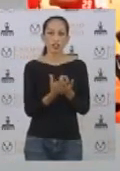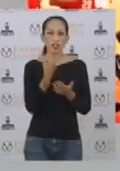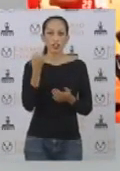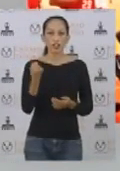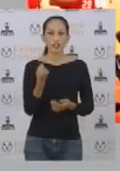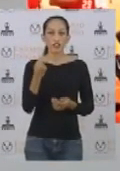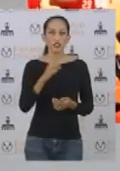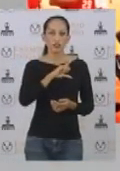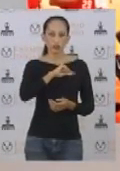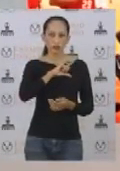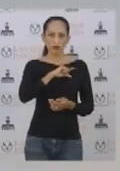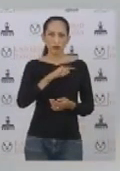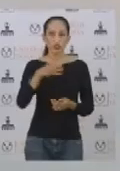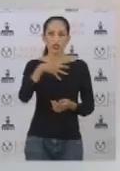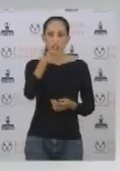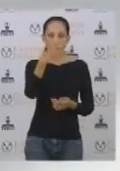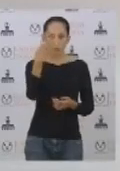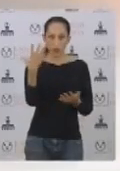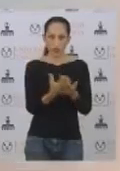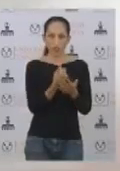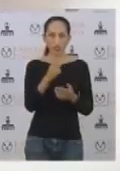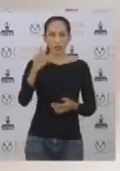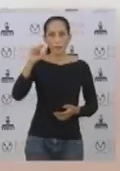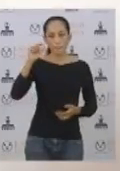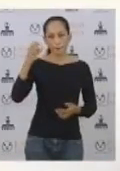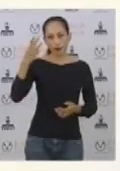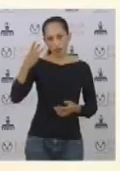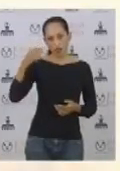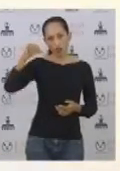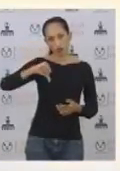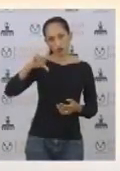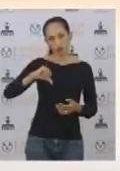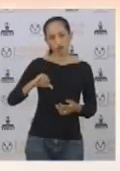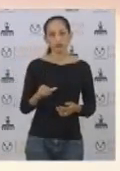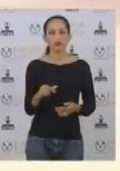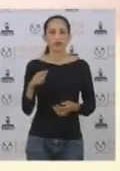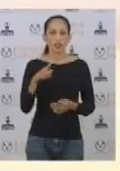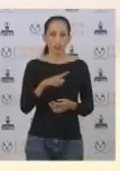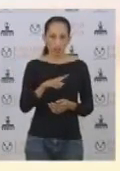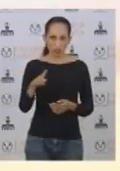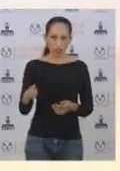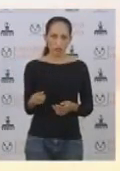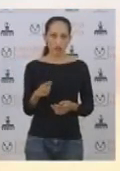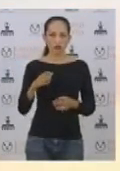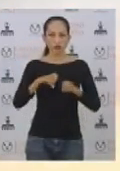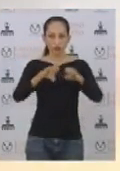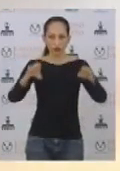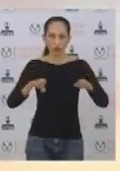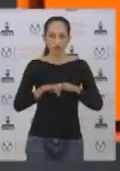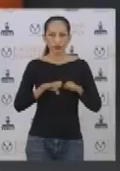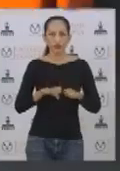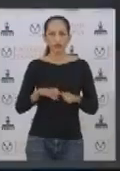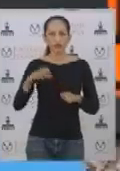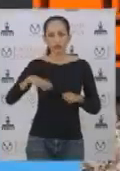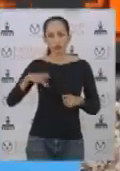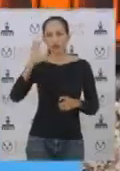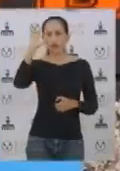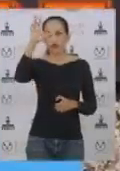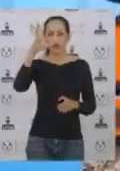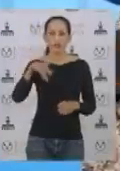el equipo naranja suma 14 partidos ganados y 23 perdidos. Así están las cosas para los de básquetbol.